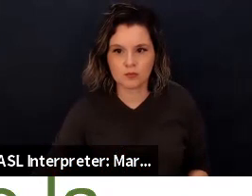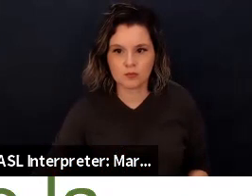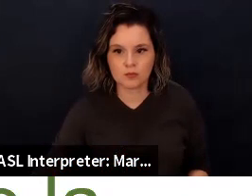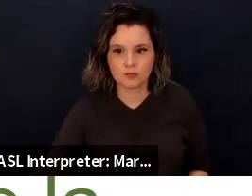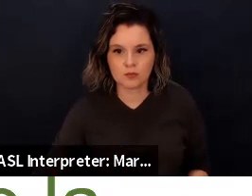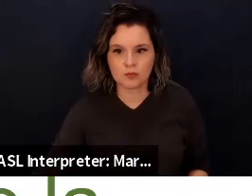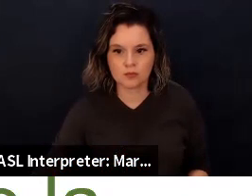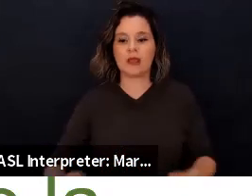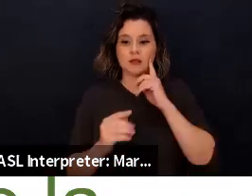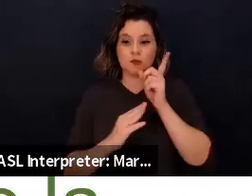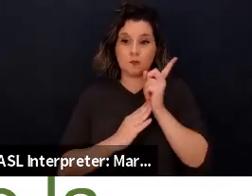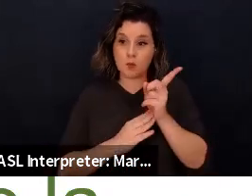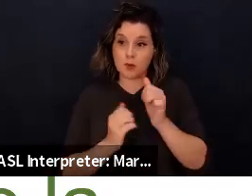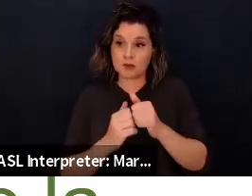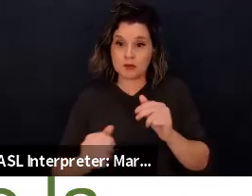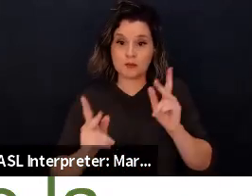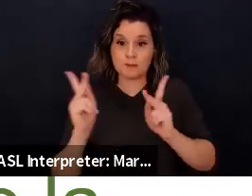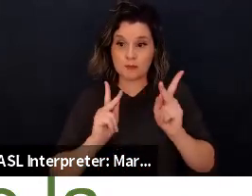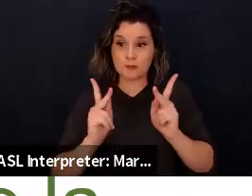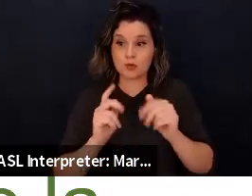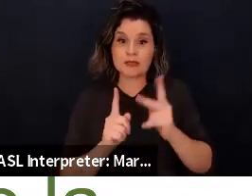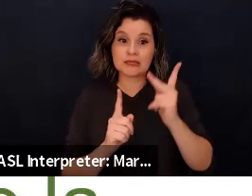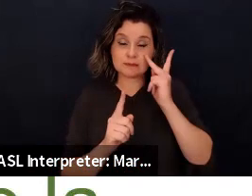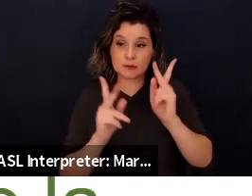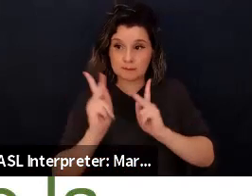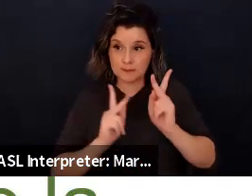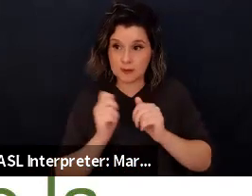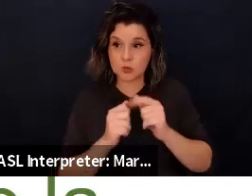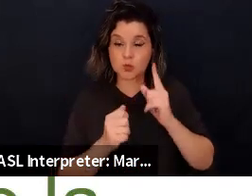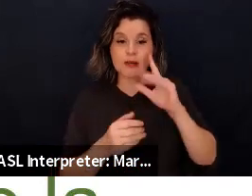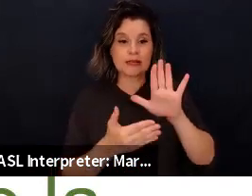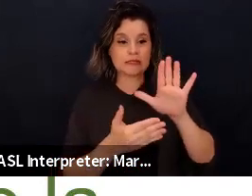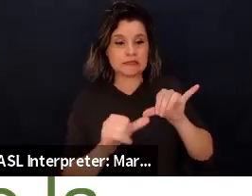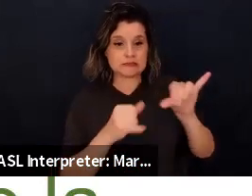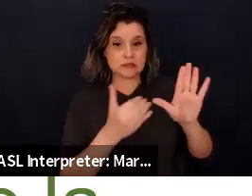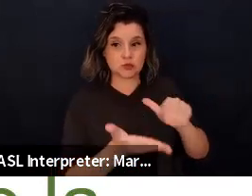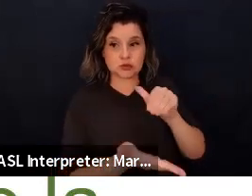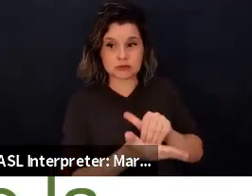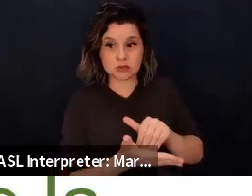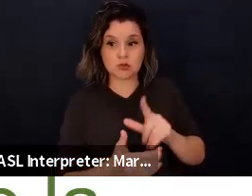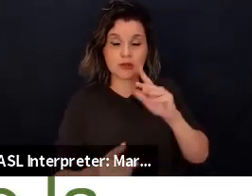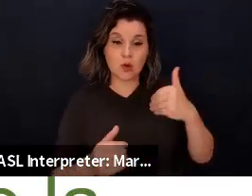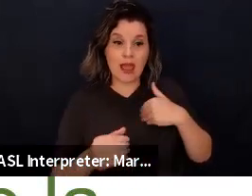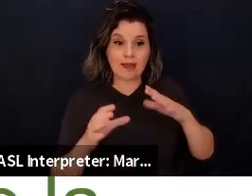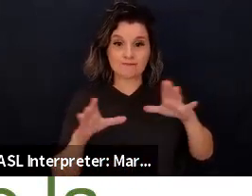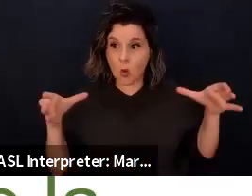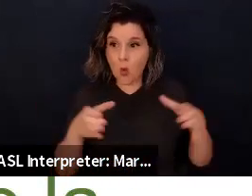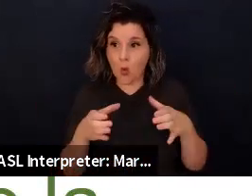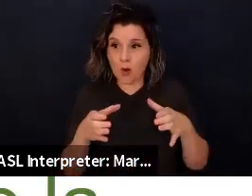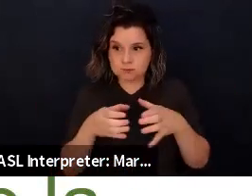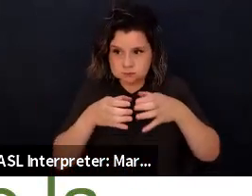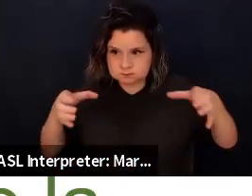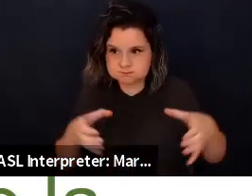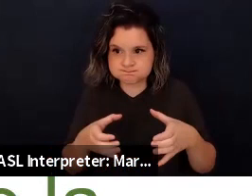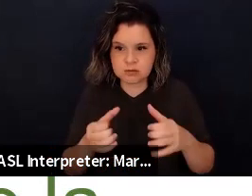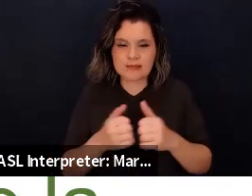en este momento es que la gente está organizando, viendo que la gente dentro de los centros de detención están organizando, están creando